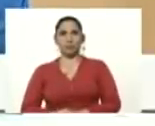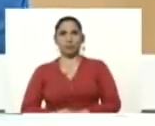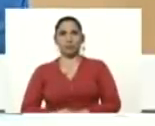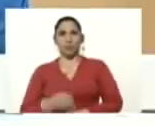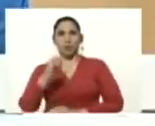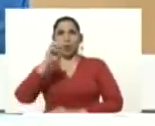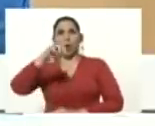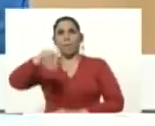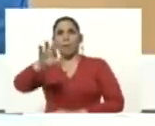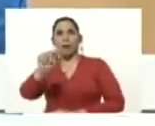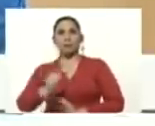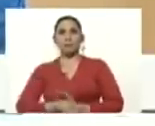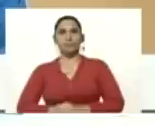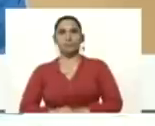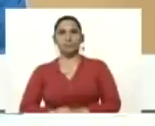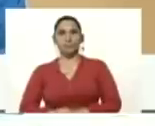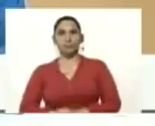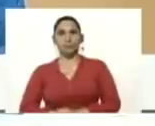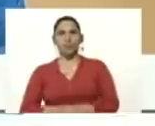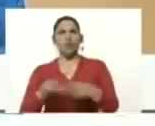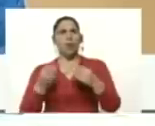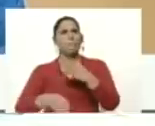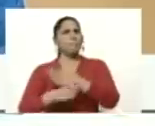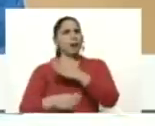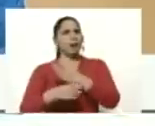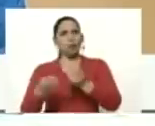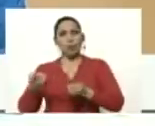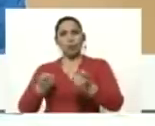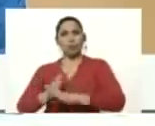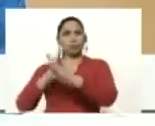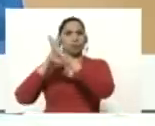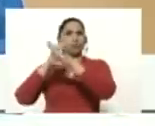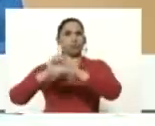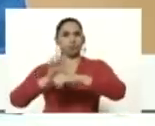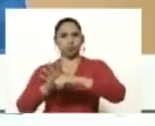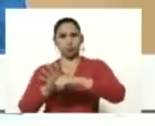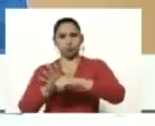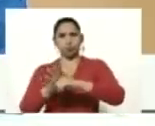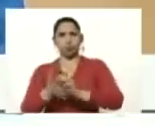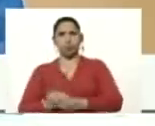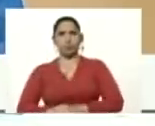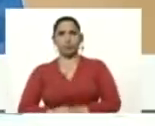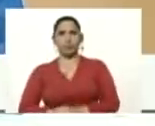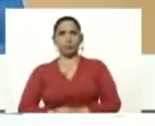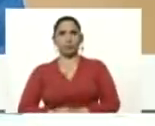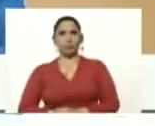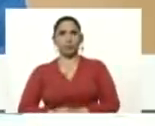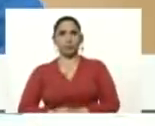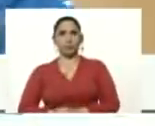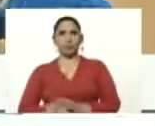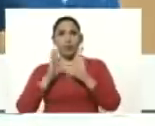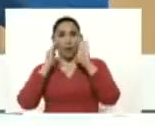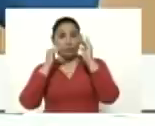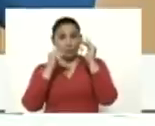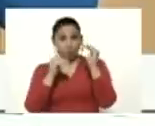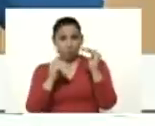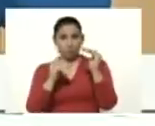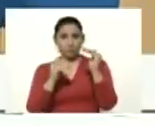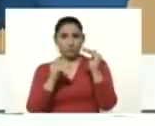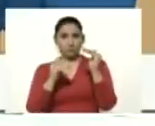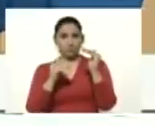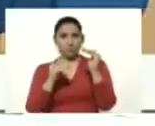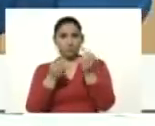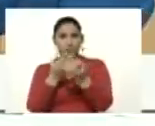Omar Prieto, ¿cómo va el control de la COVID-19 y la atención de